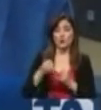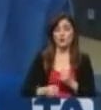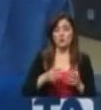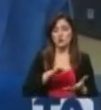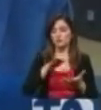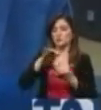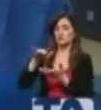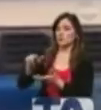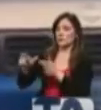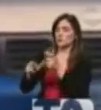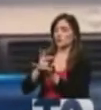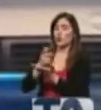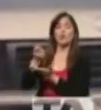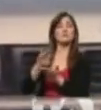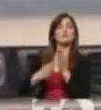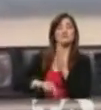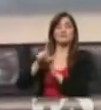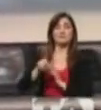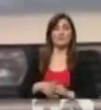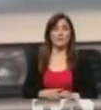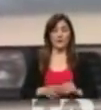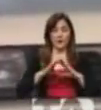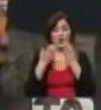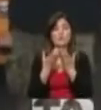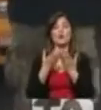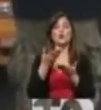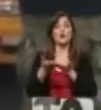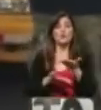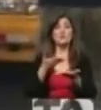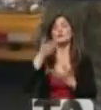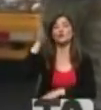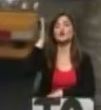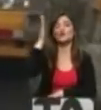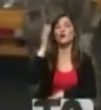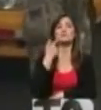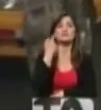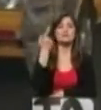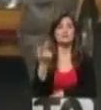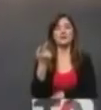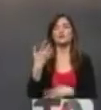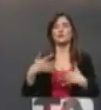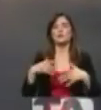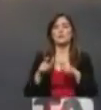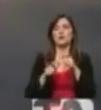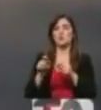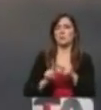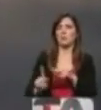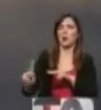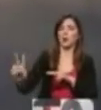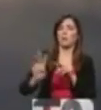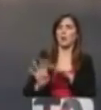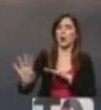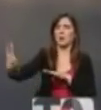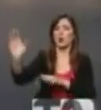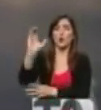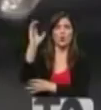consumidores es sumamente grave. Por su parte, la Cámara de Comercio de Tulcán asegura que la medida incentivará la fuga de circulante a los países